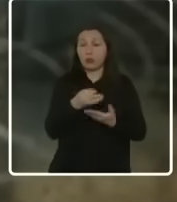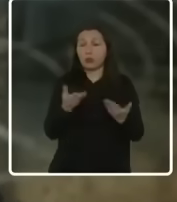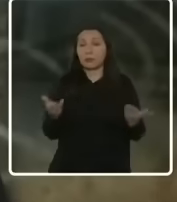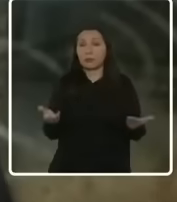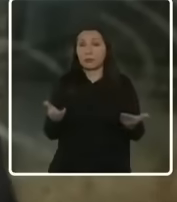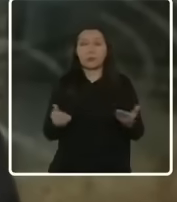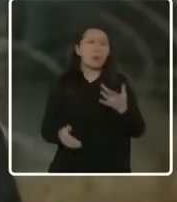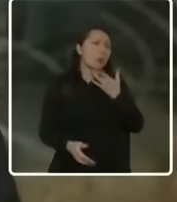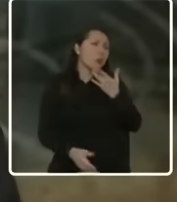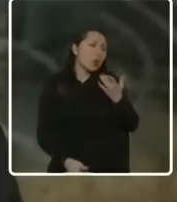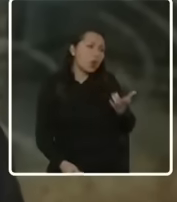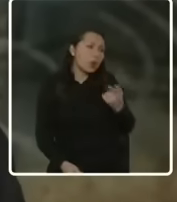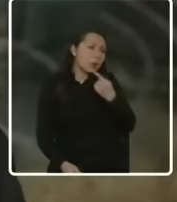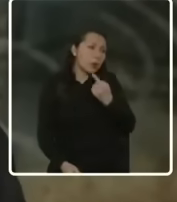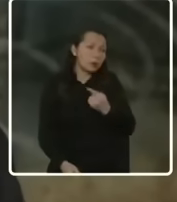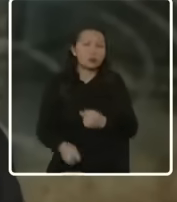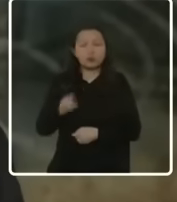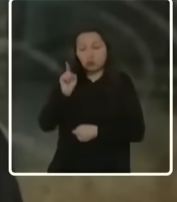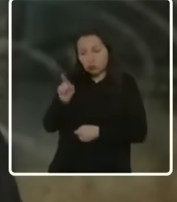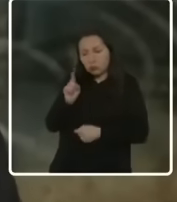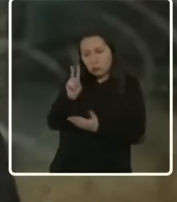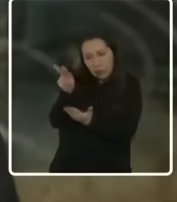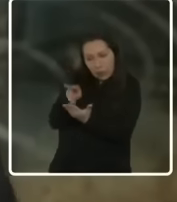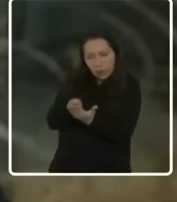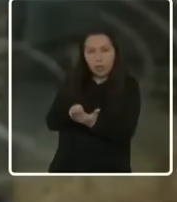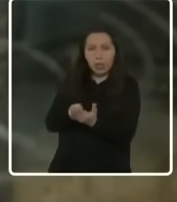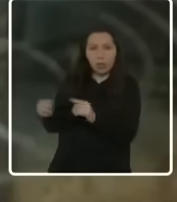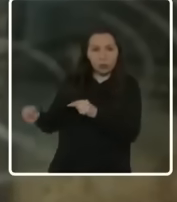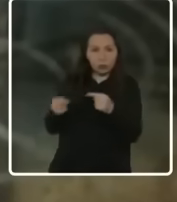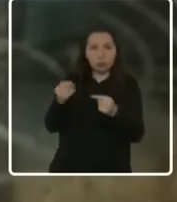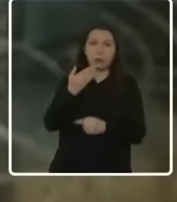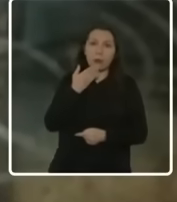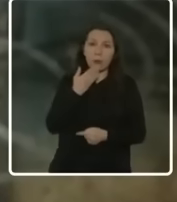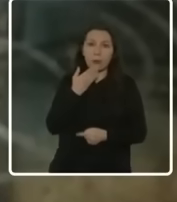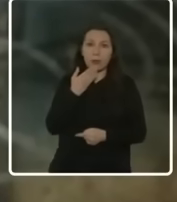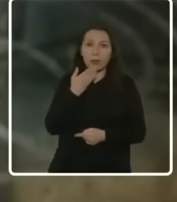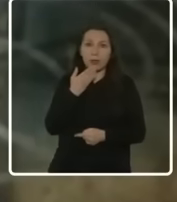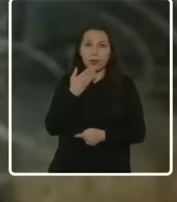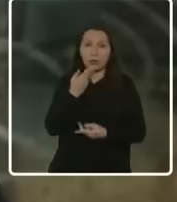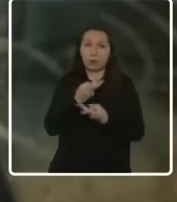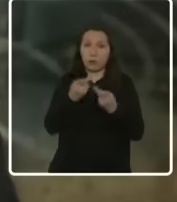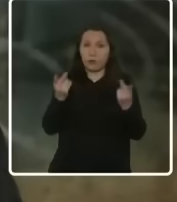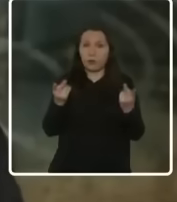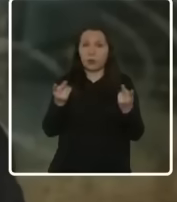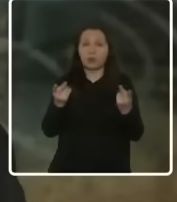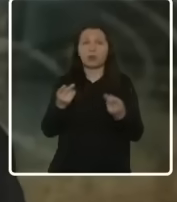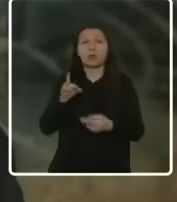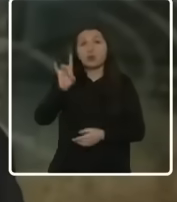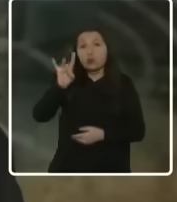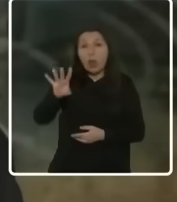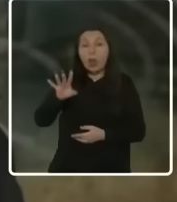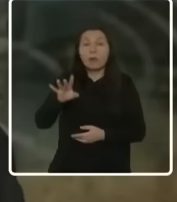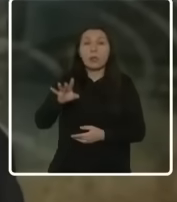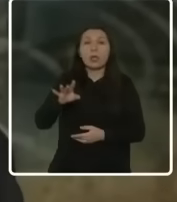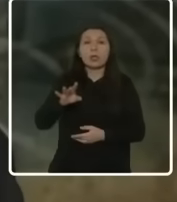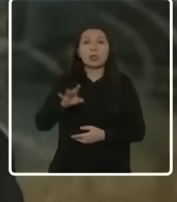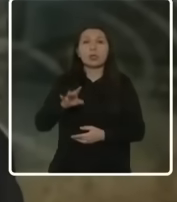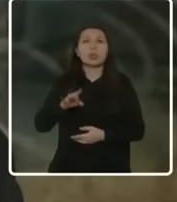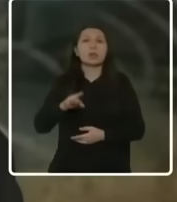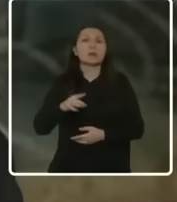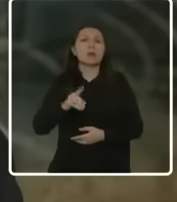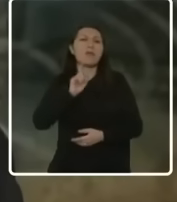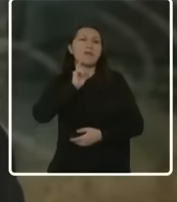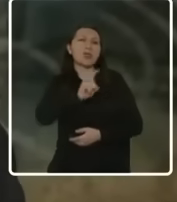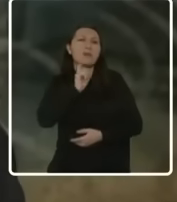Entonces, qué? Léalo y debátanlo también en el debate público, porque solo se dedicó a